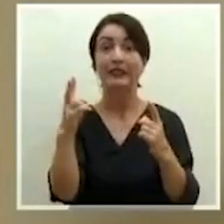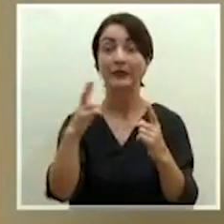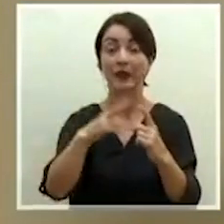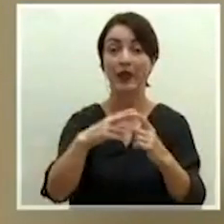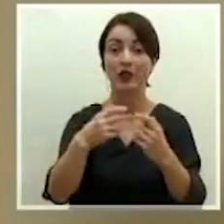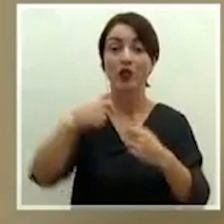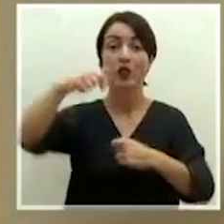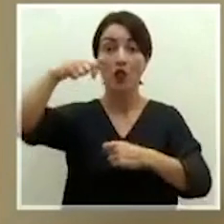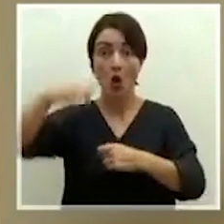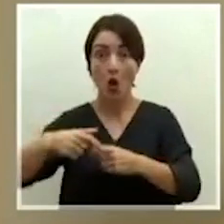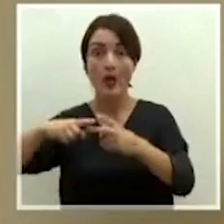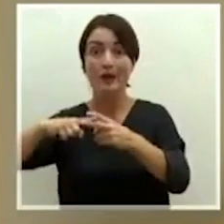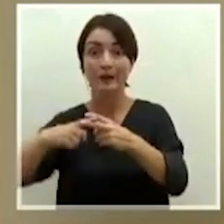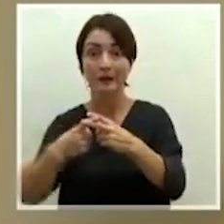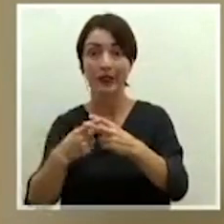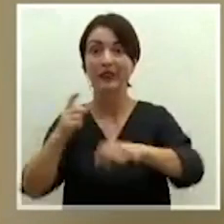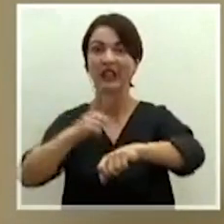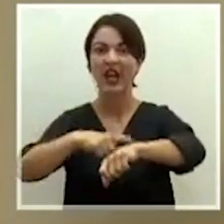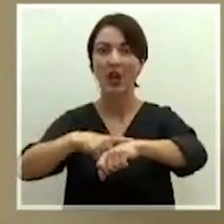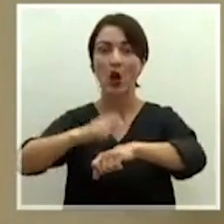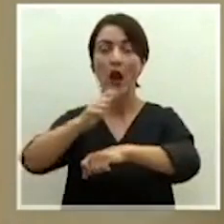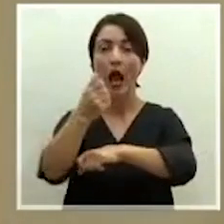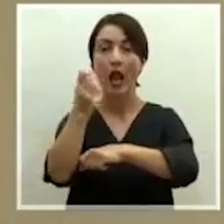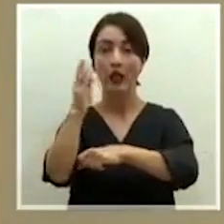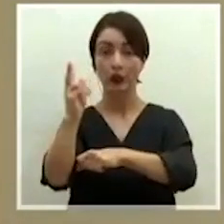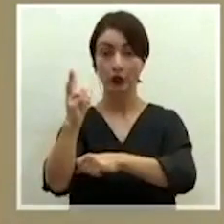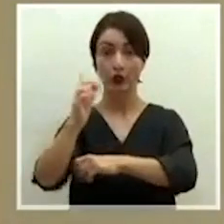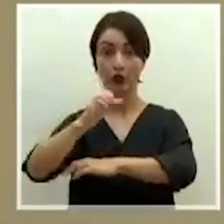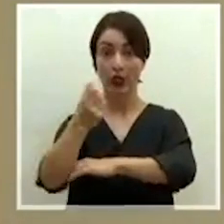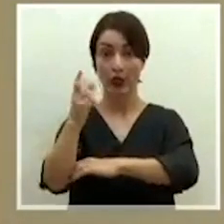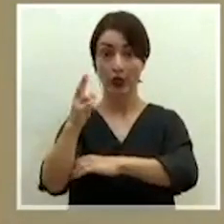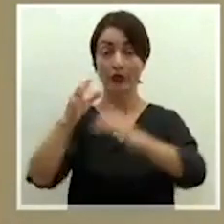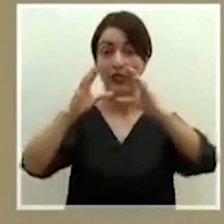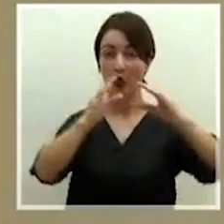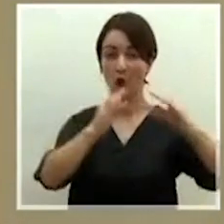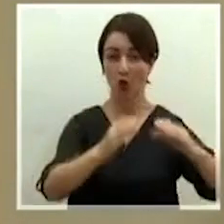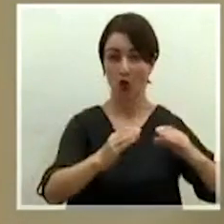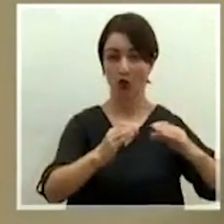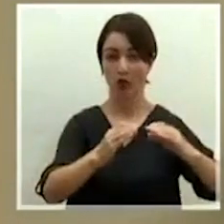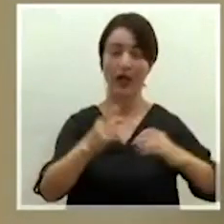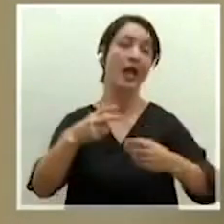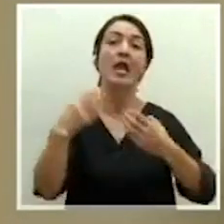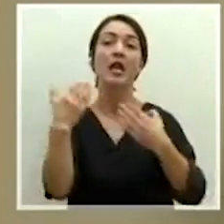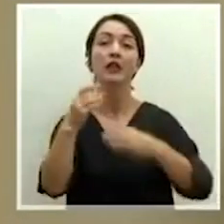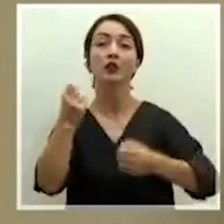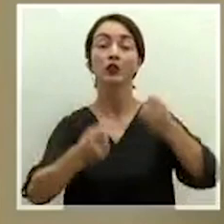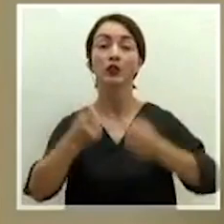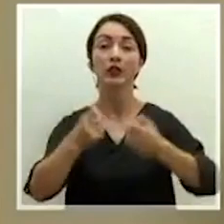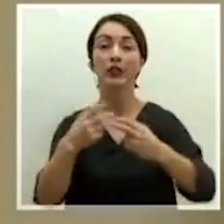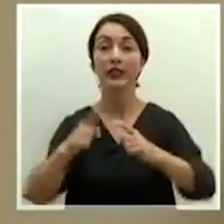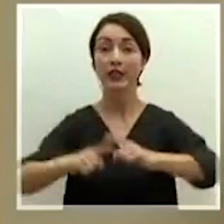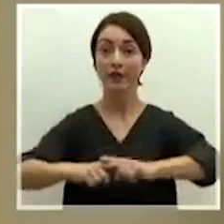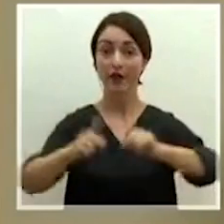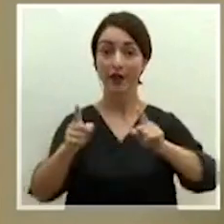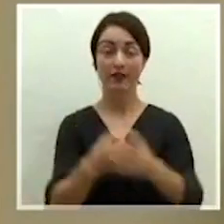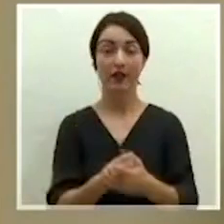de hoy a la medianoche, por lo tanto, la restricción vehicular sanitaria diferenciada para